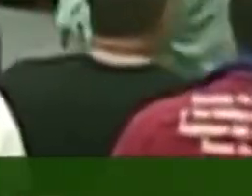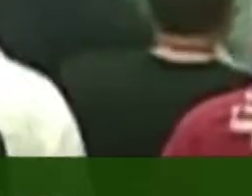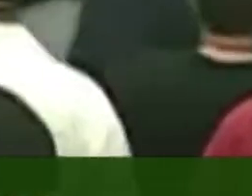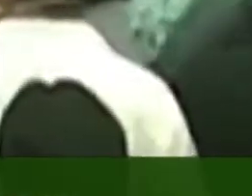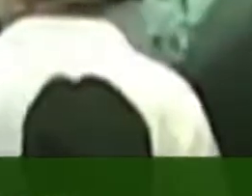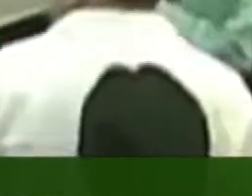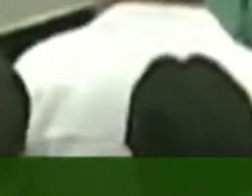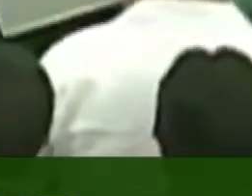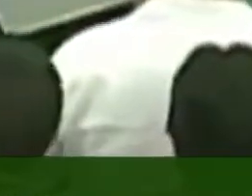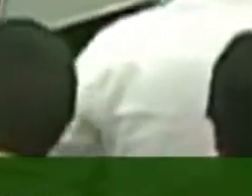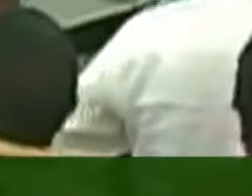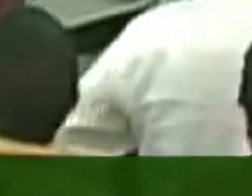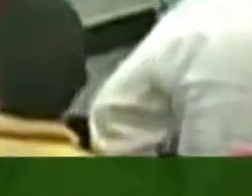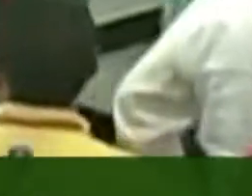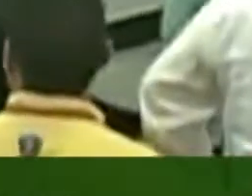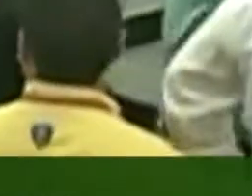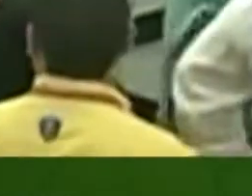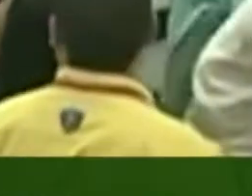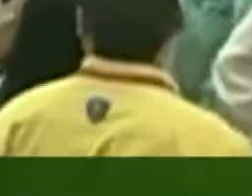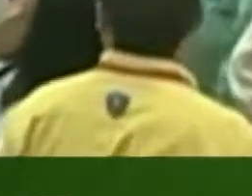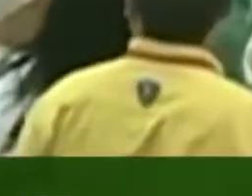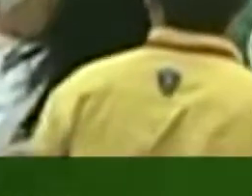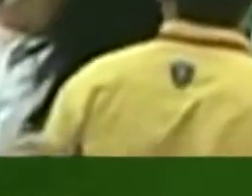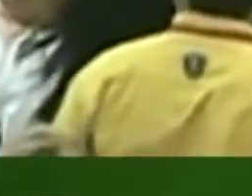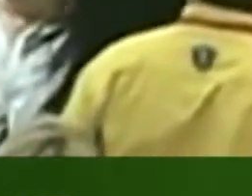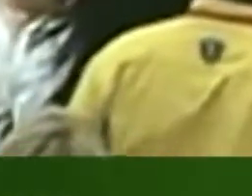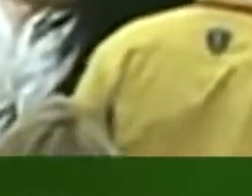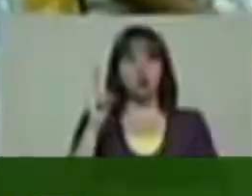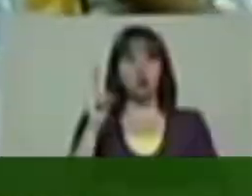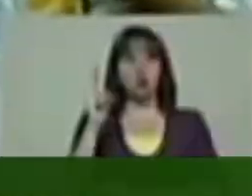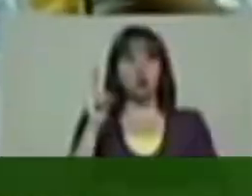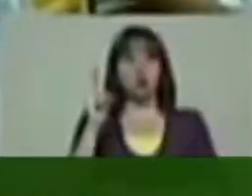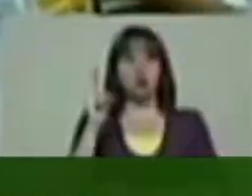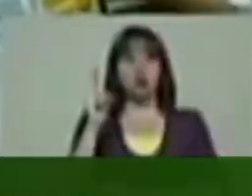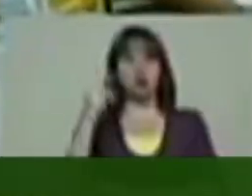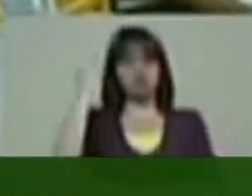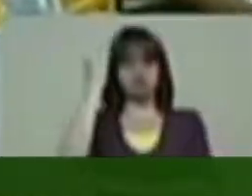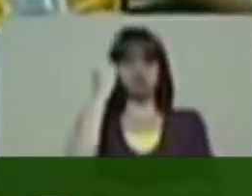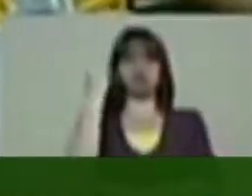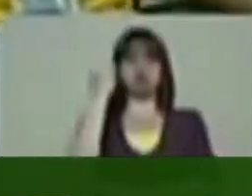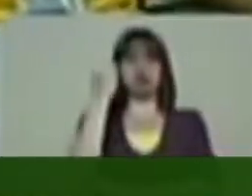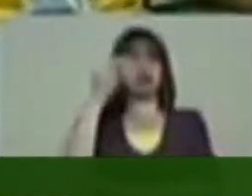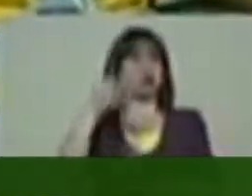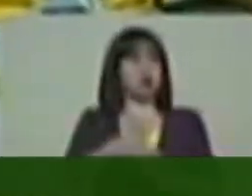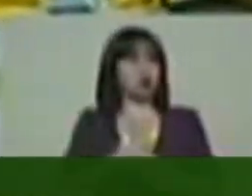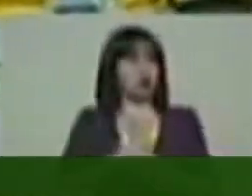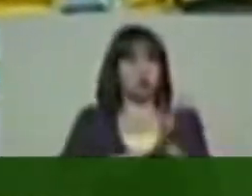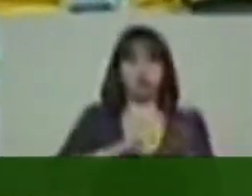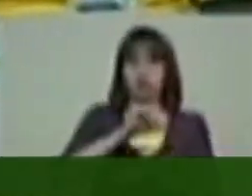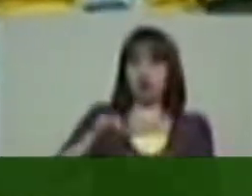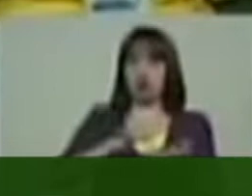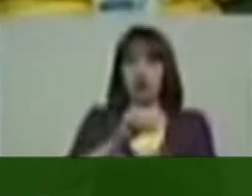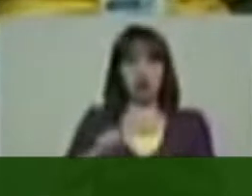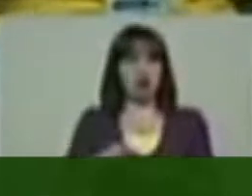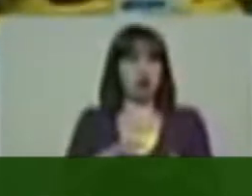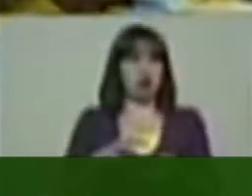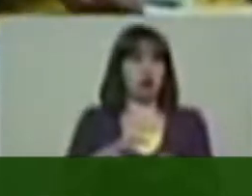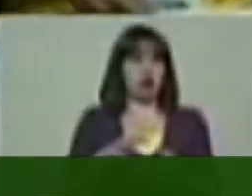Al principio, el jefe de Estado manejó la situación con algo de gracia. Pensé que se había armado una trifulca en la tarima.